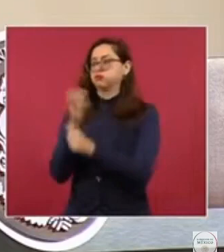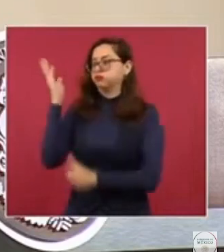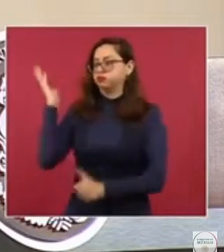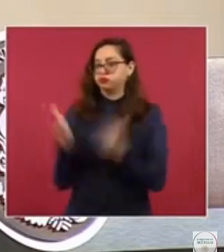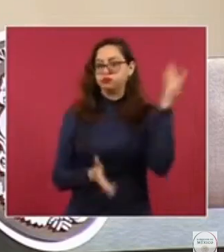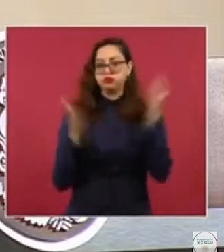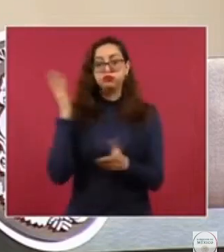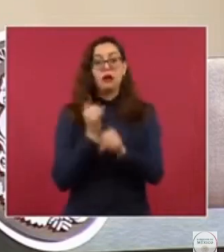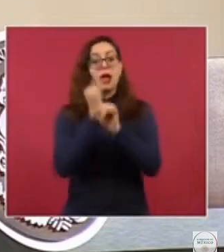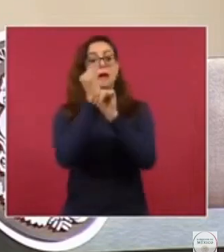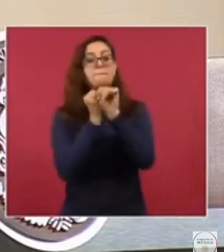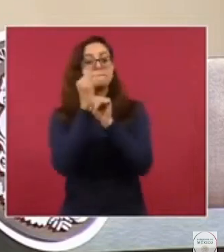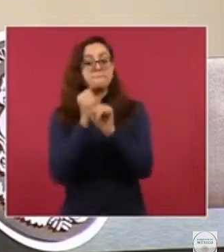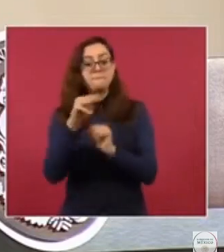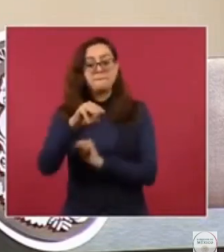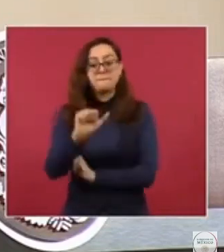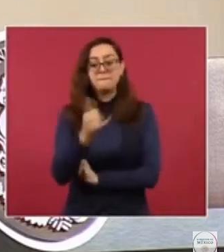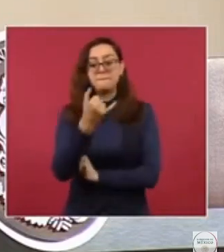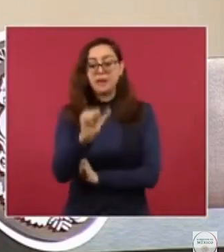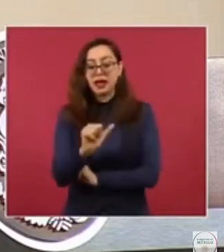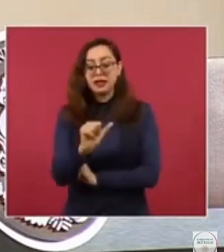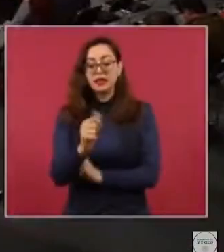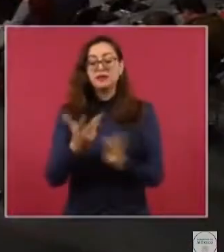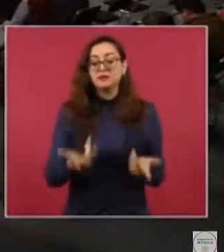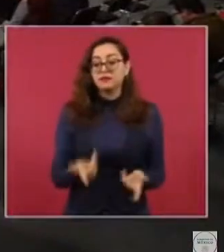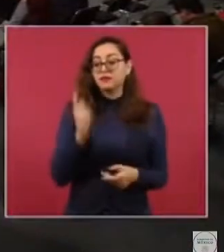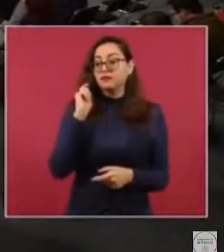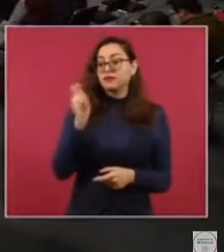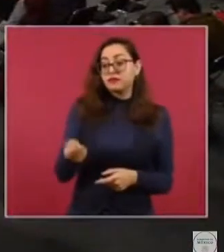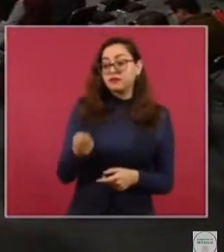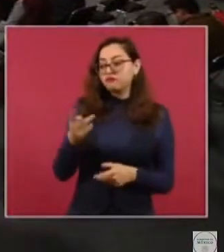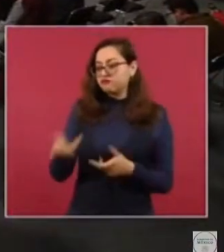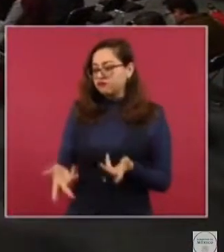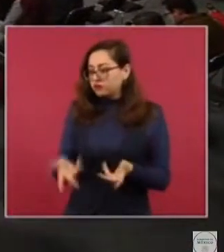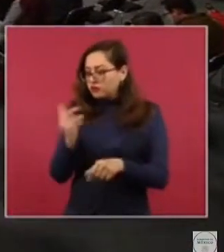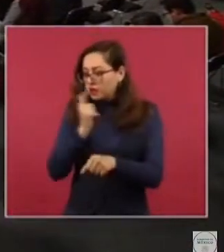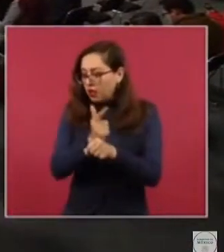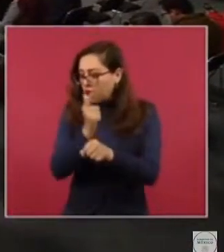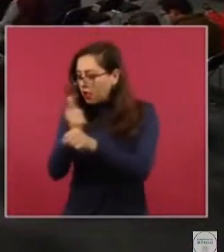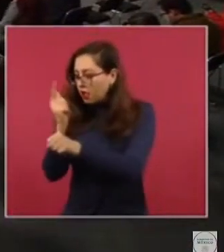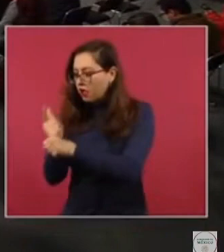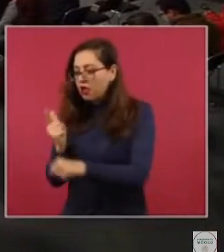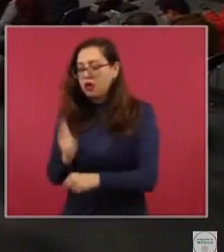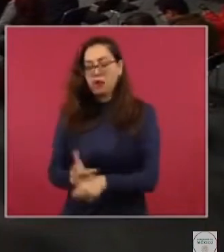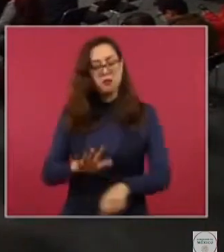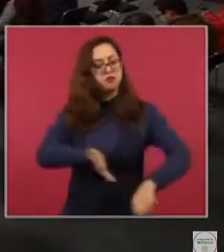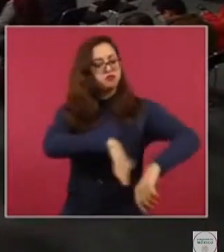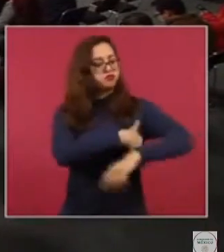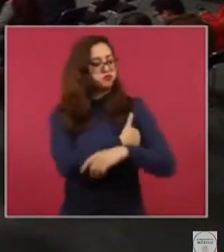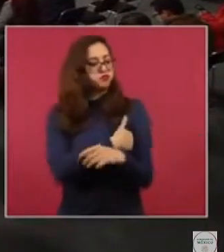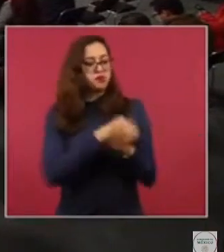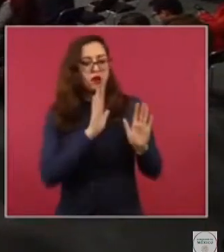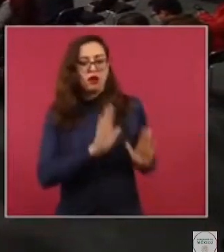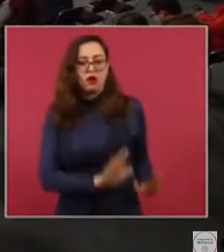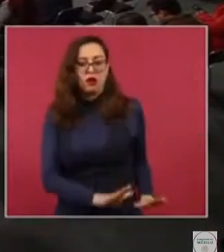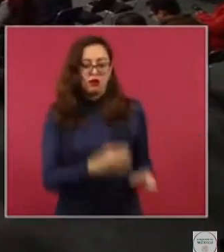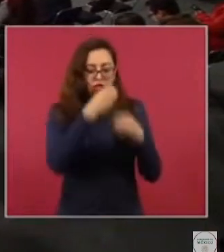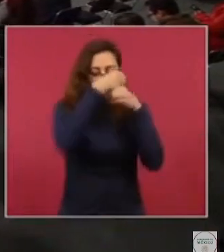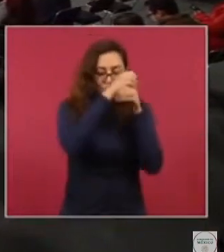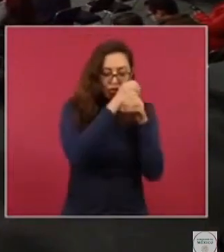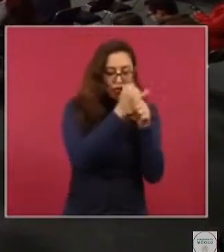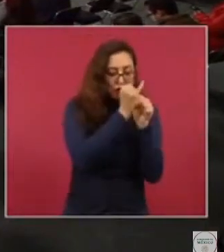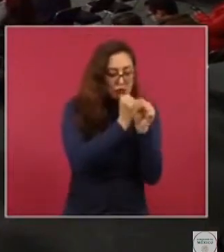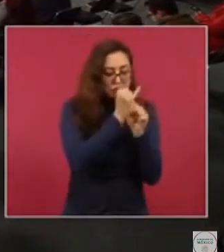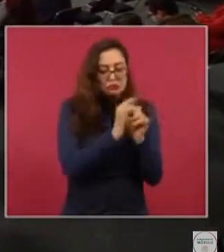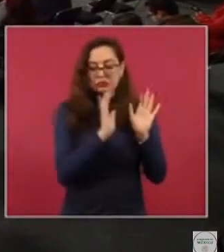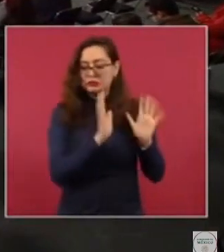que la recuperación de este material no es sólo para guardarlo en bodegas o tenerlo en laboratorios. Tenemos que hacer el